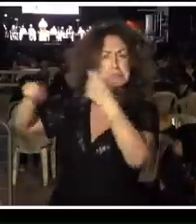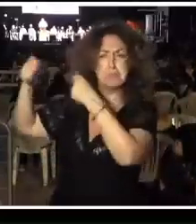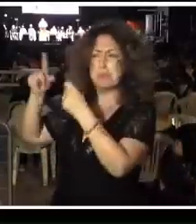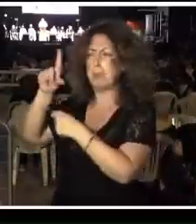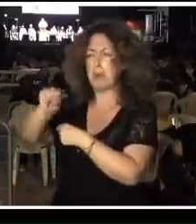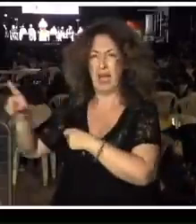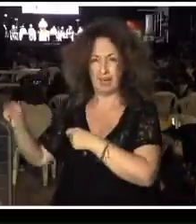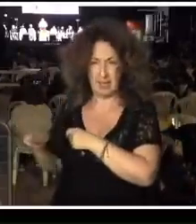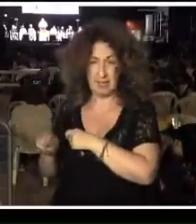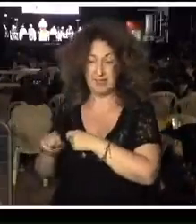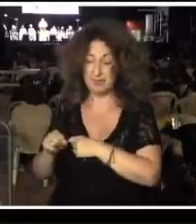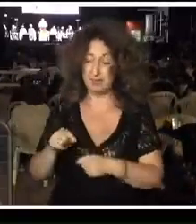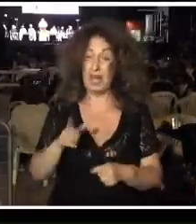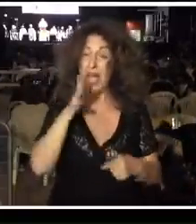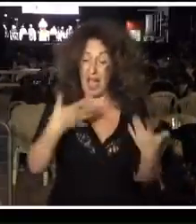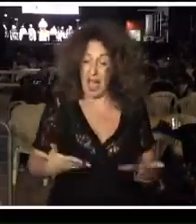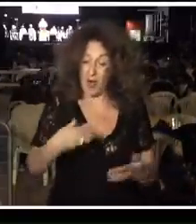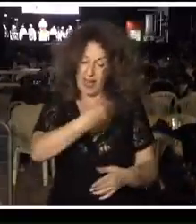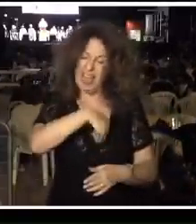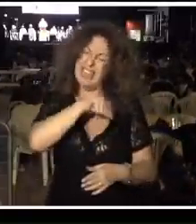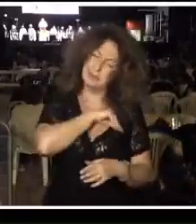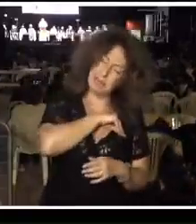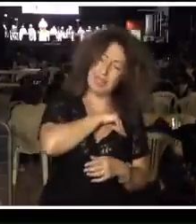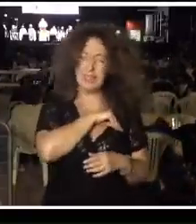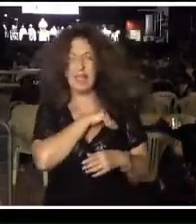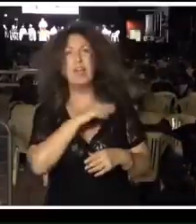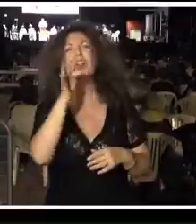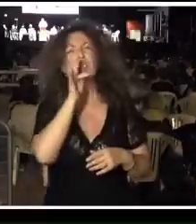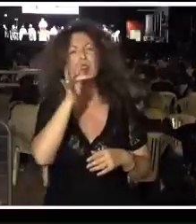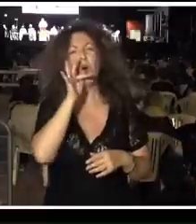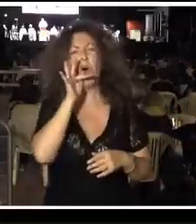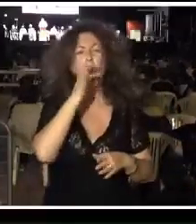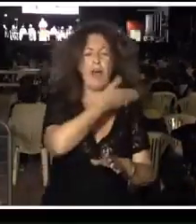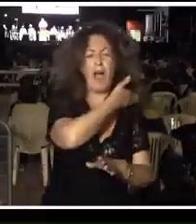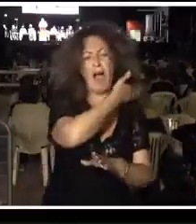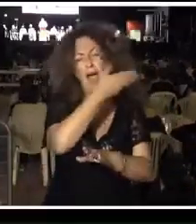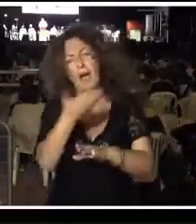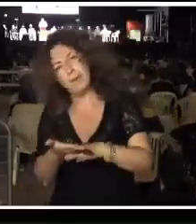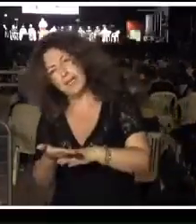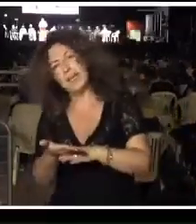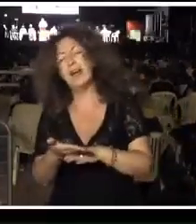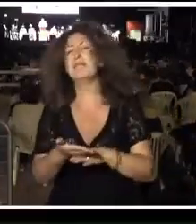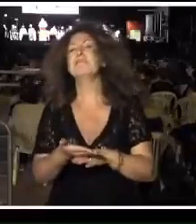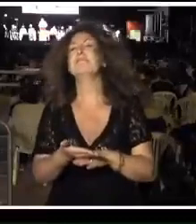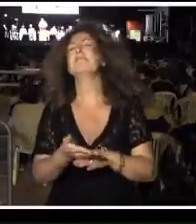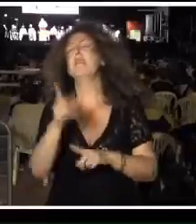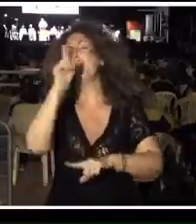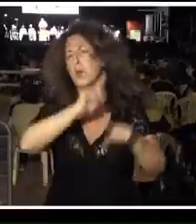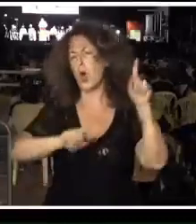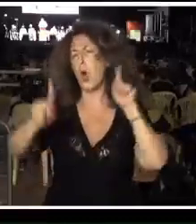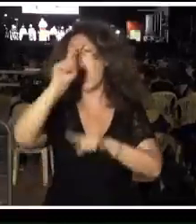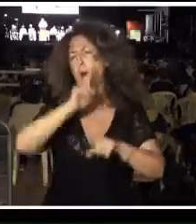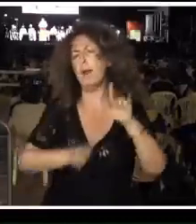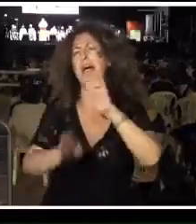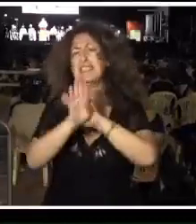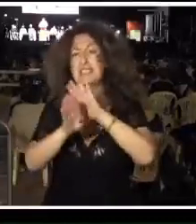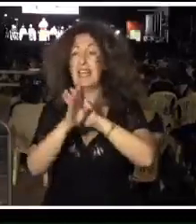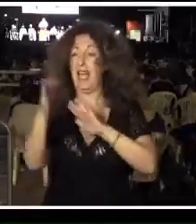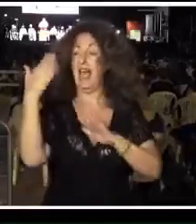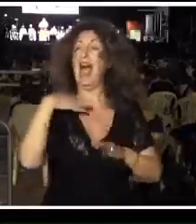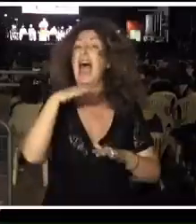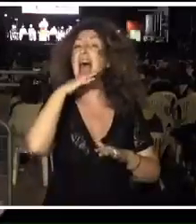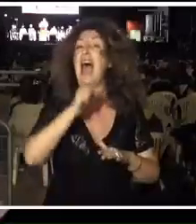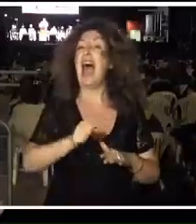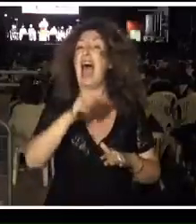profunda crisis de régimen, arrastrando muchos de los problemas que el gran Julio Anguita nos advirtió. La falta